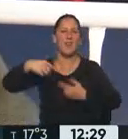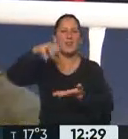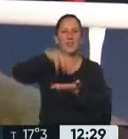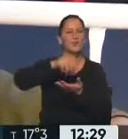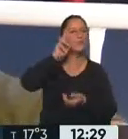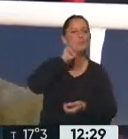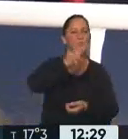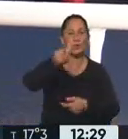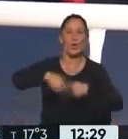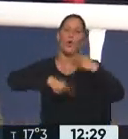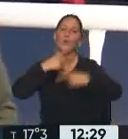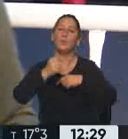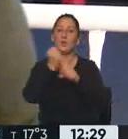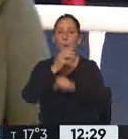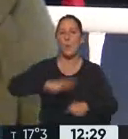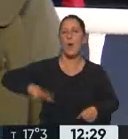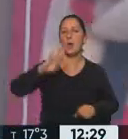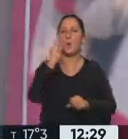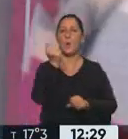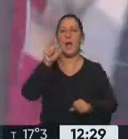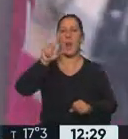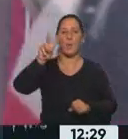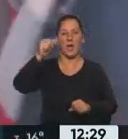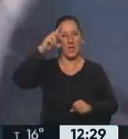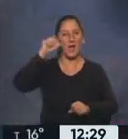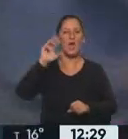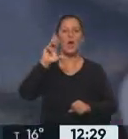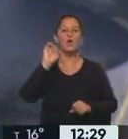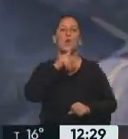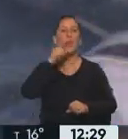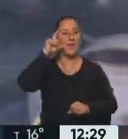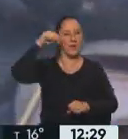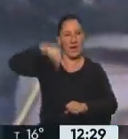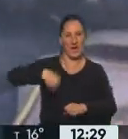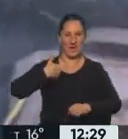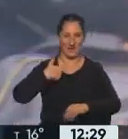museos. Seguimos trabajando desde el barrio de Balvanera con la presencia de Robert De Niro en Argentina.